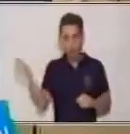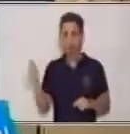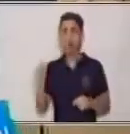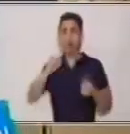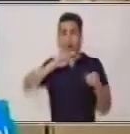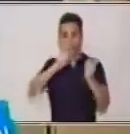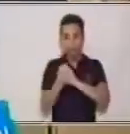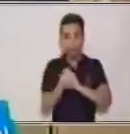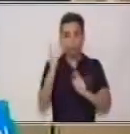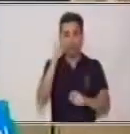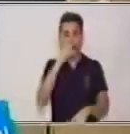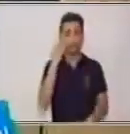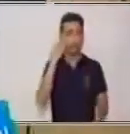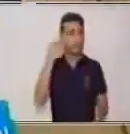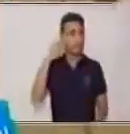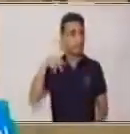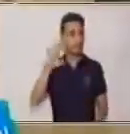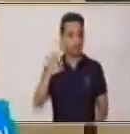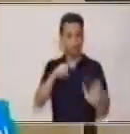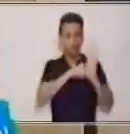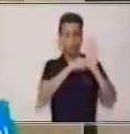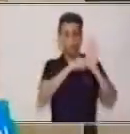valor negativo.